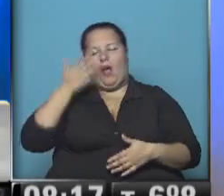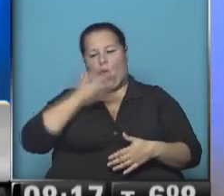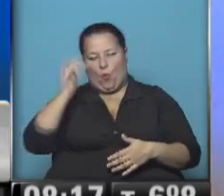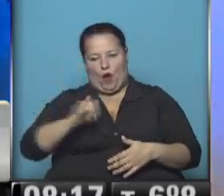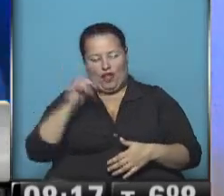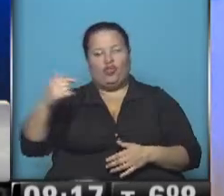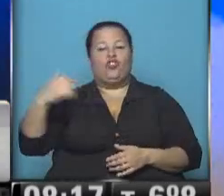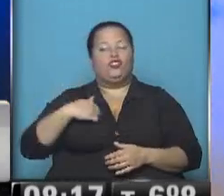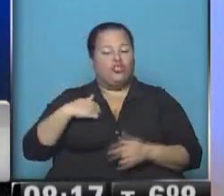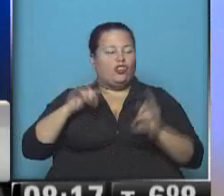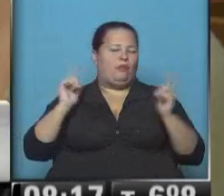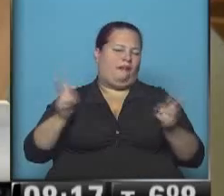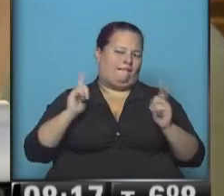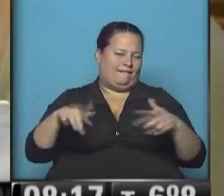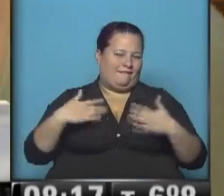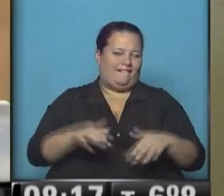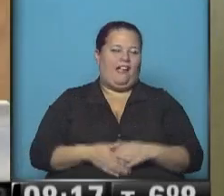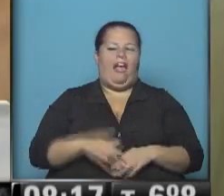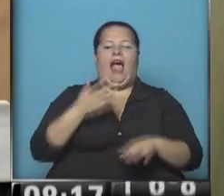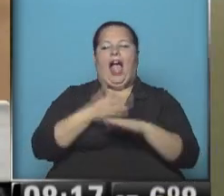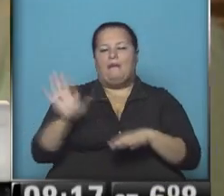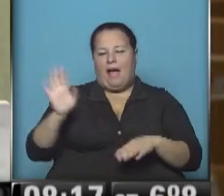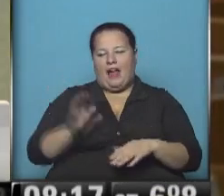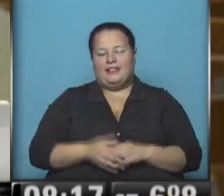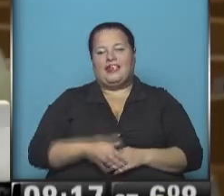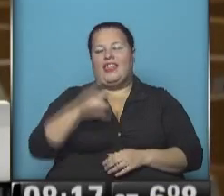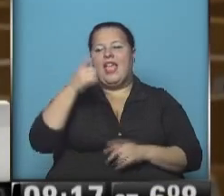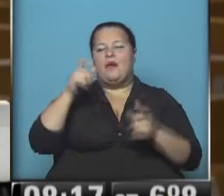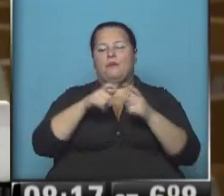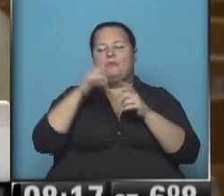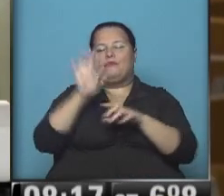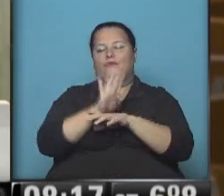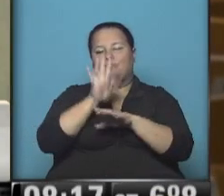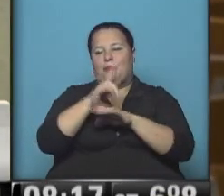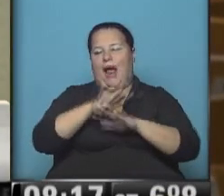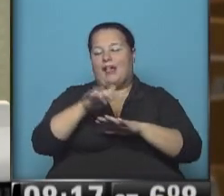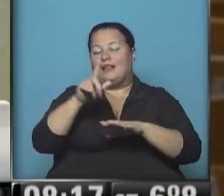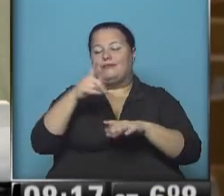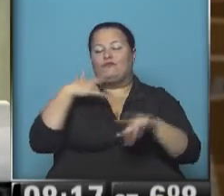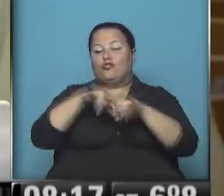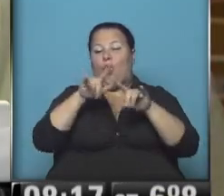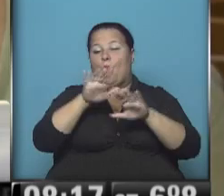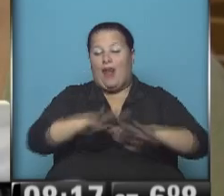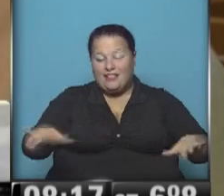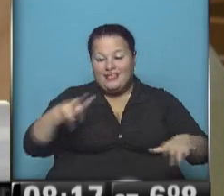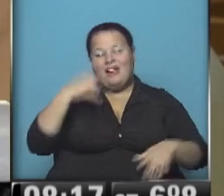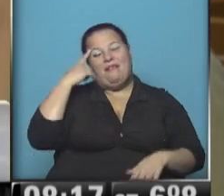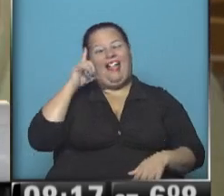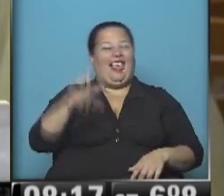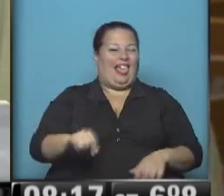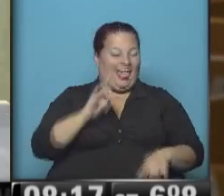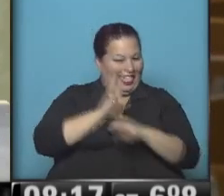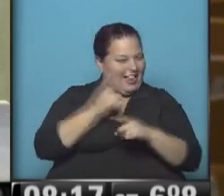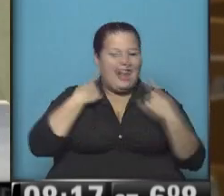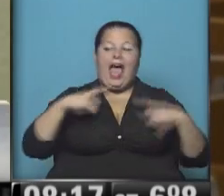lo personal yo me divierto mucho porque, más allá de que es un infantil y por ahí uno puede subestimarlo en cierta forma,